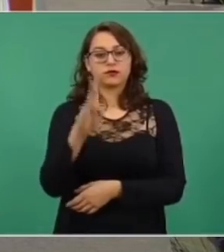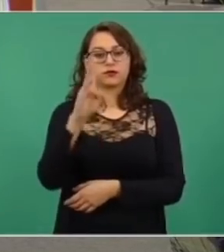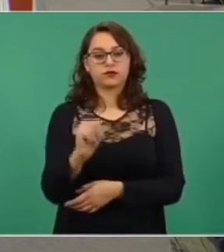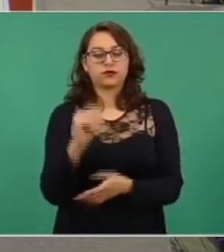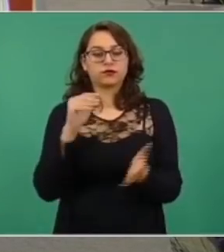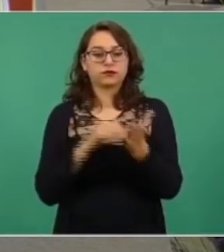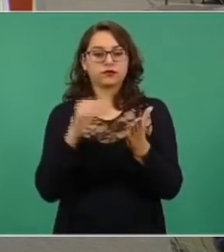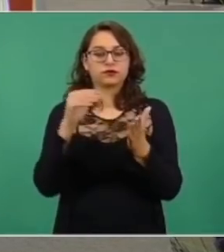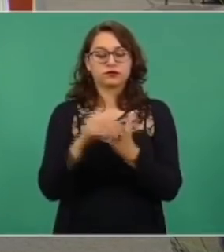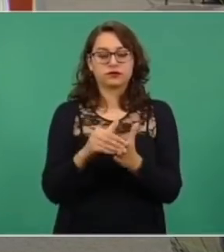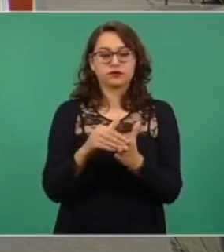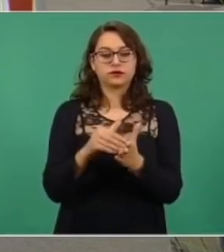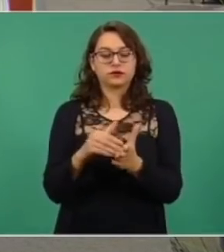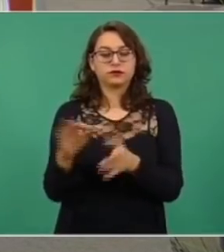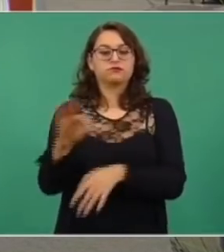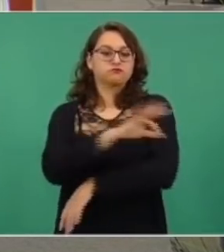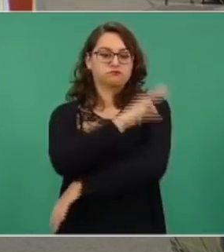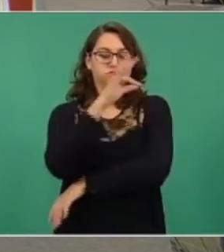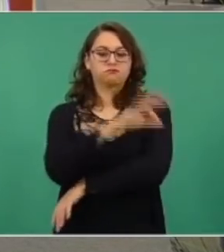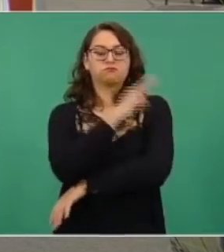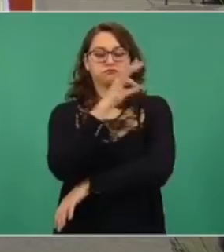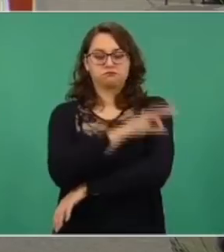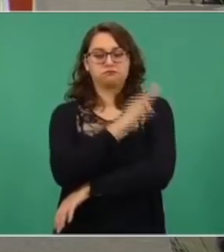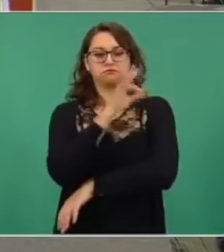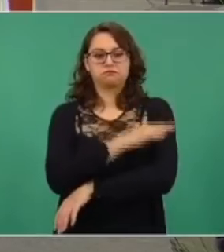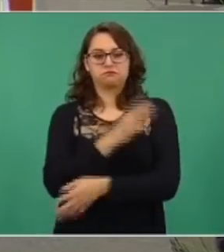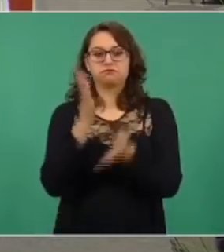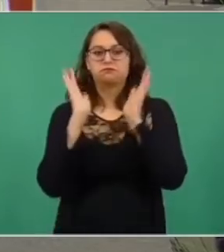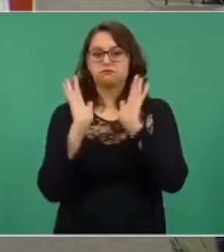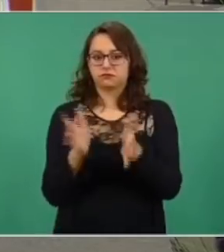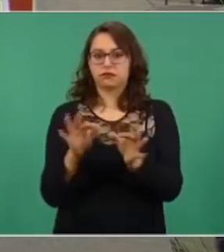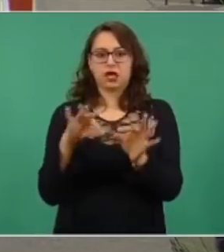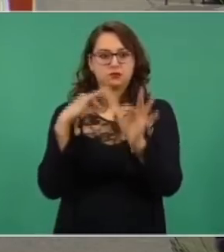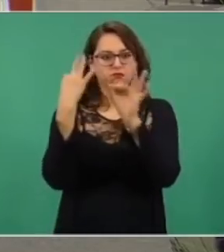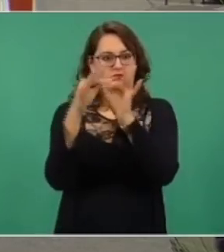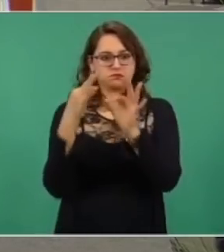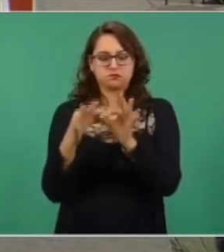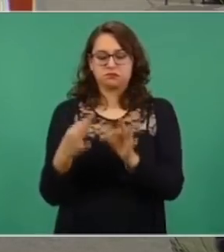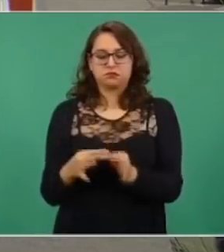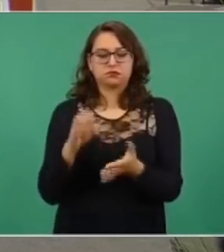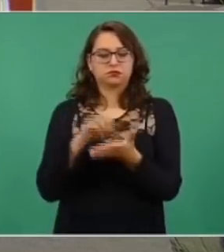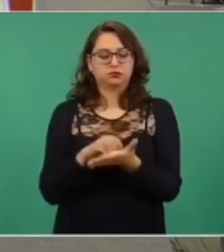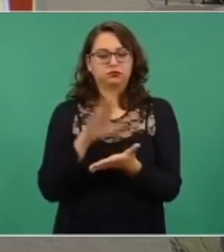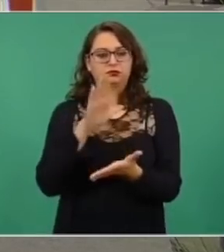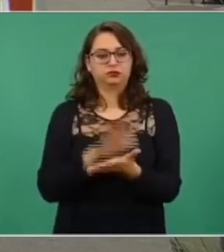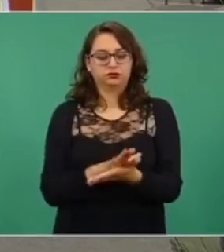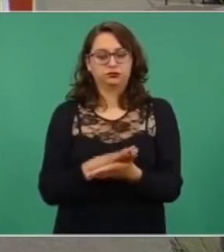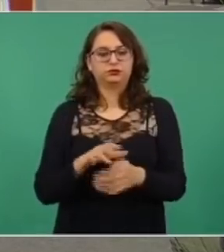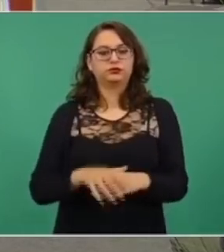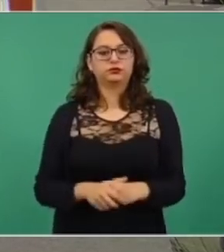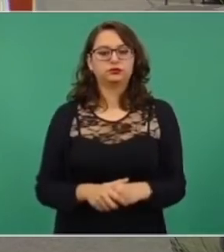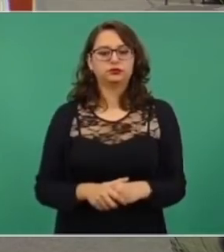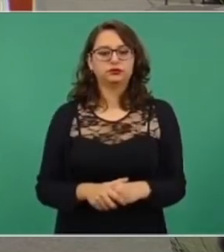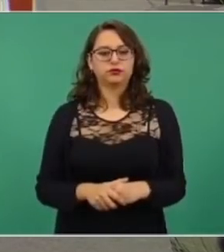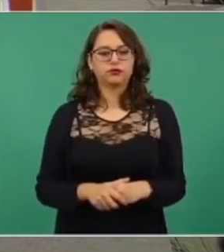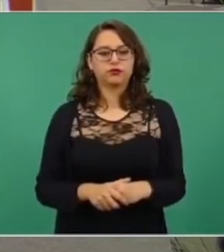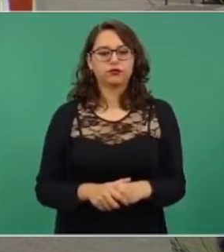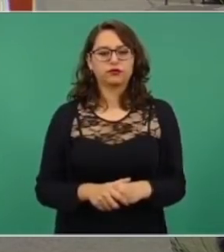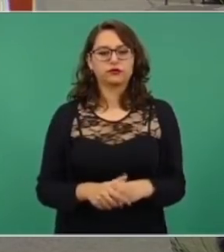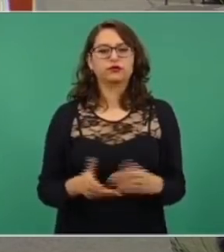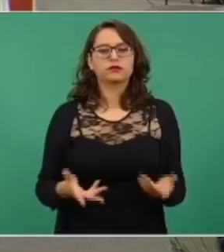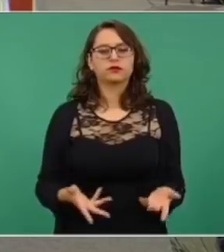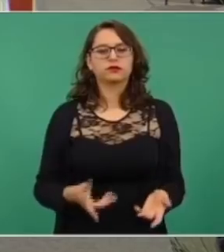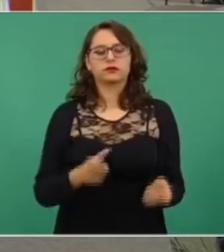108.9 millones de vacunas que están reportadas de los mexicanos que se han vacunado. Adelante,